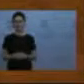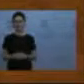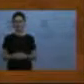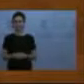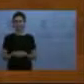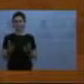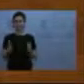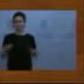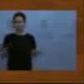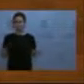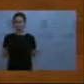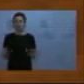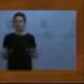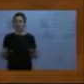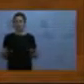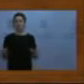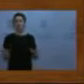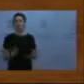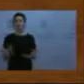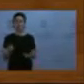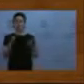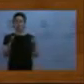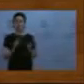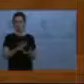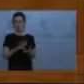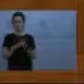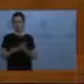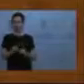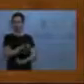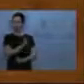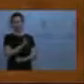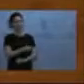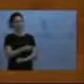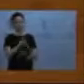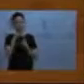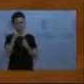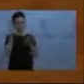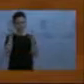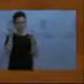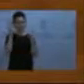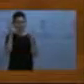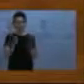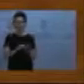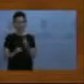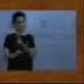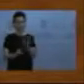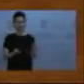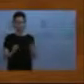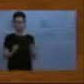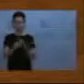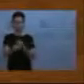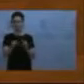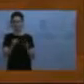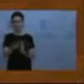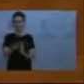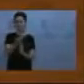que potenciarlos entre todos. Mire, donde ya se aplica este juego deportivo, porque no seríamos los primeros una vez más, hacen